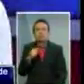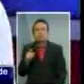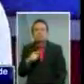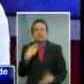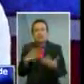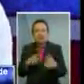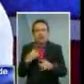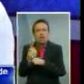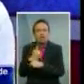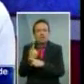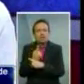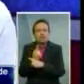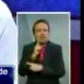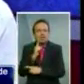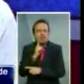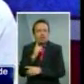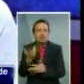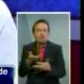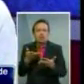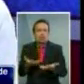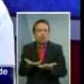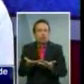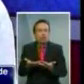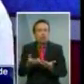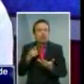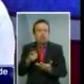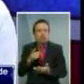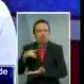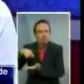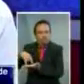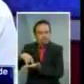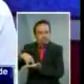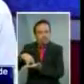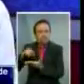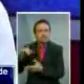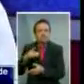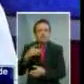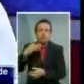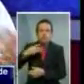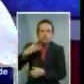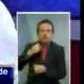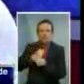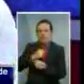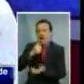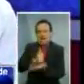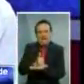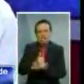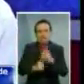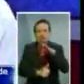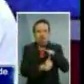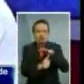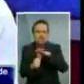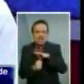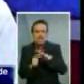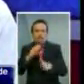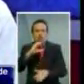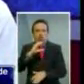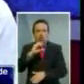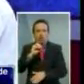tenido conversaciones con gente que hoy día es parlamentaria, con gente que trabaja en municipalidades, alcaldes, concejales,